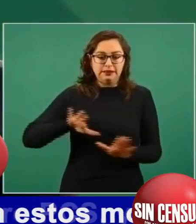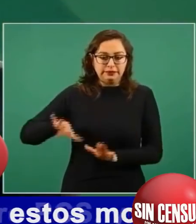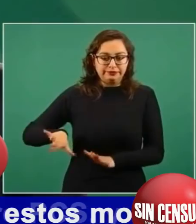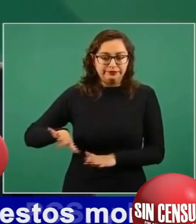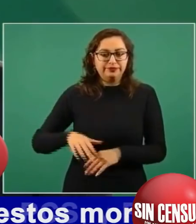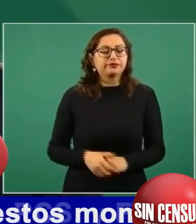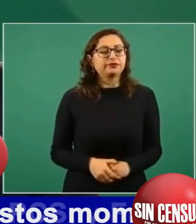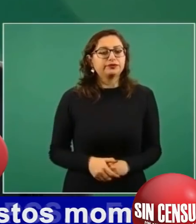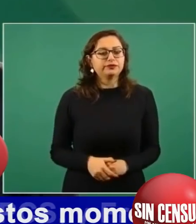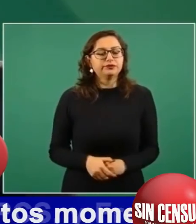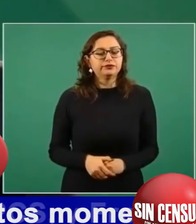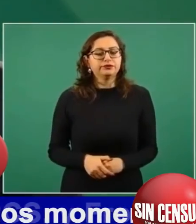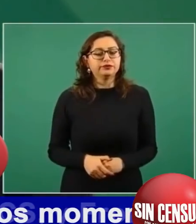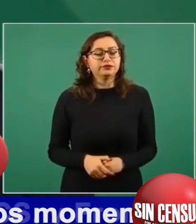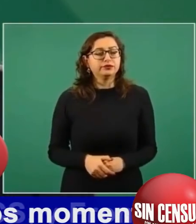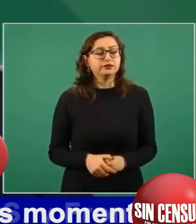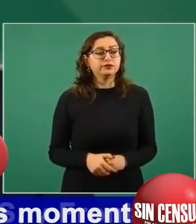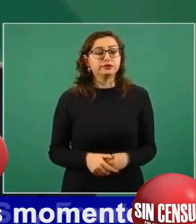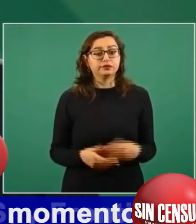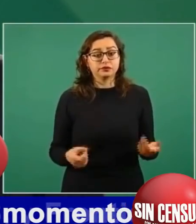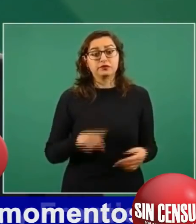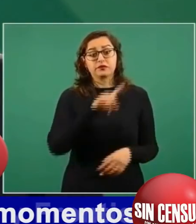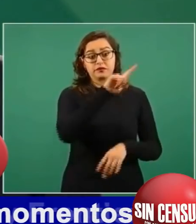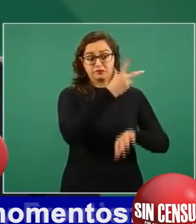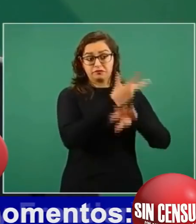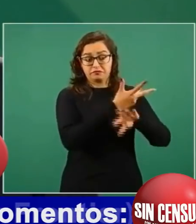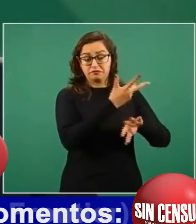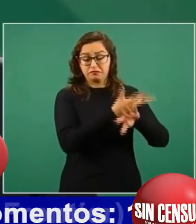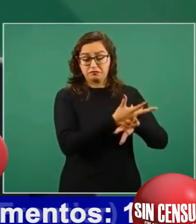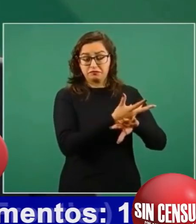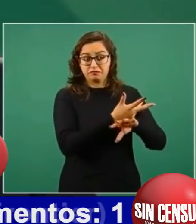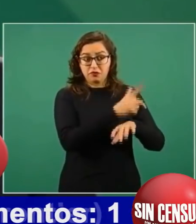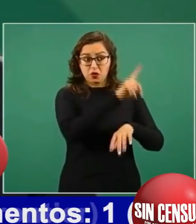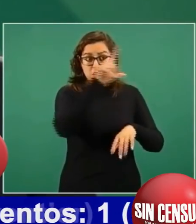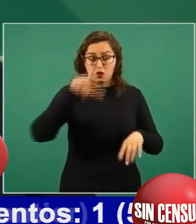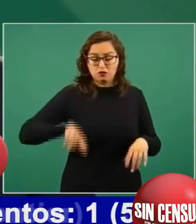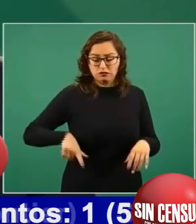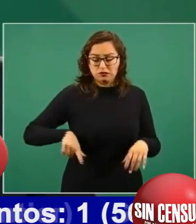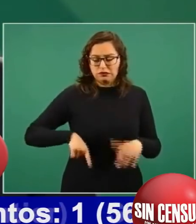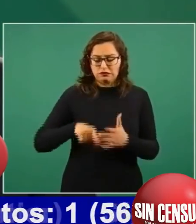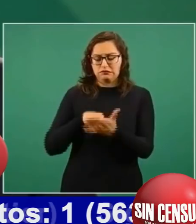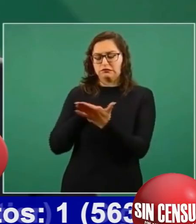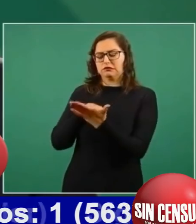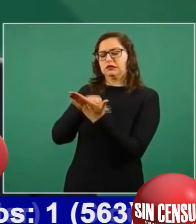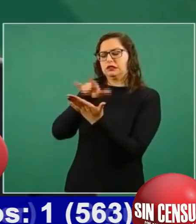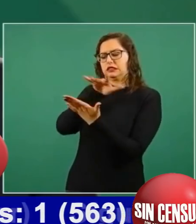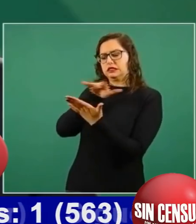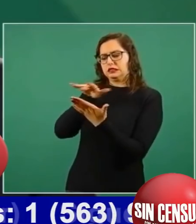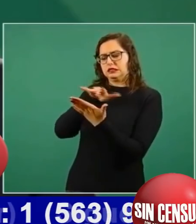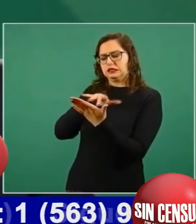reconoció de que estaba mal el procedimiento